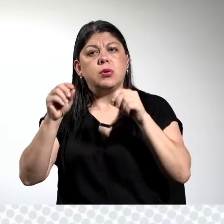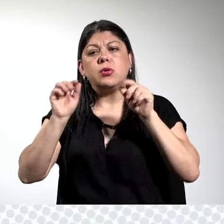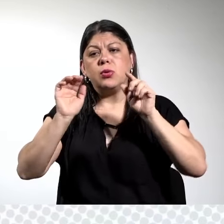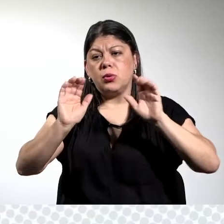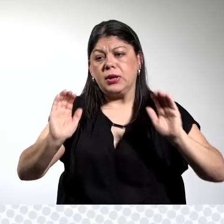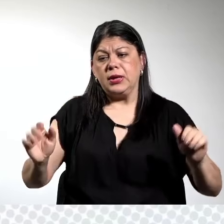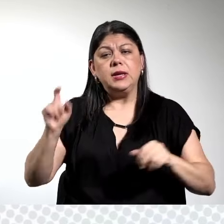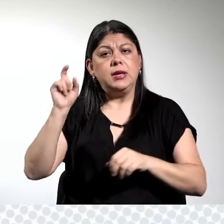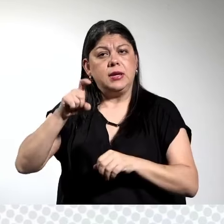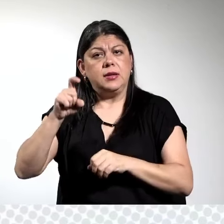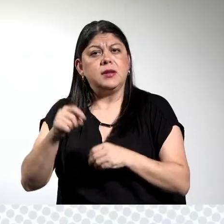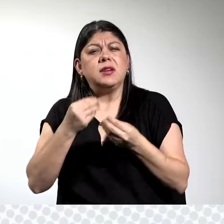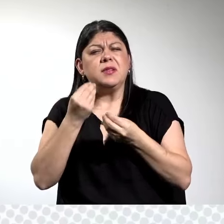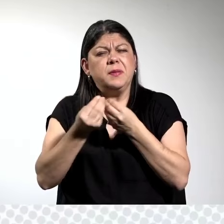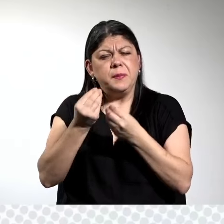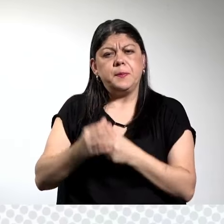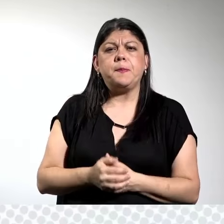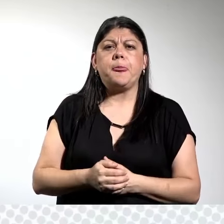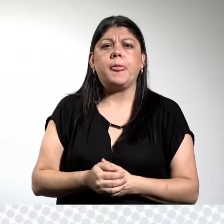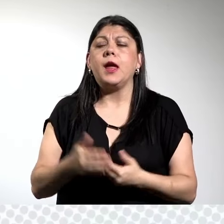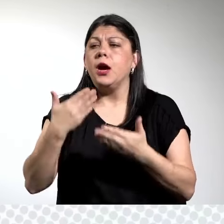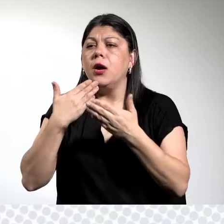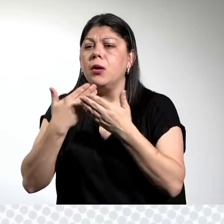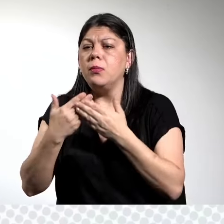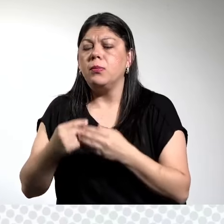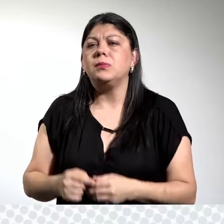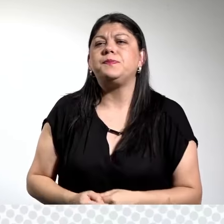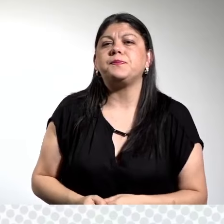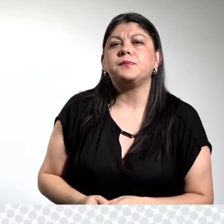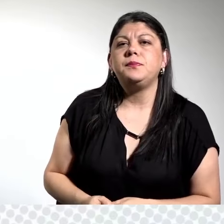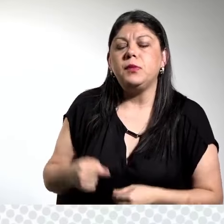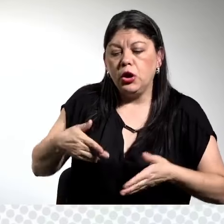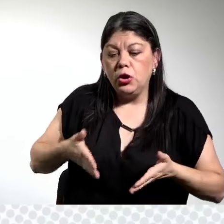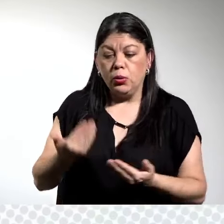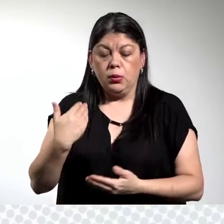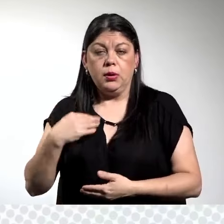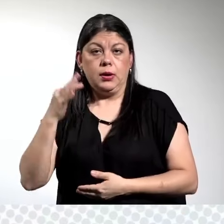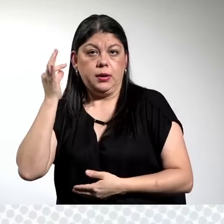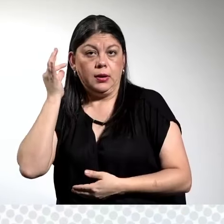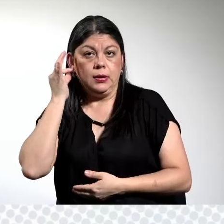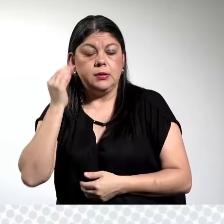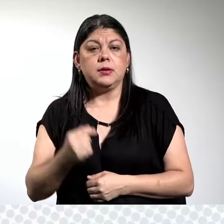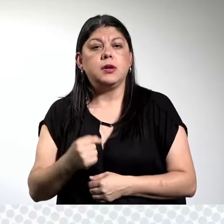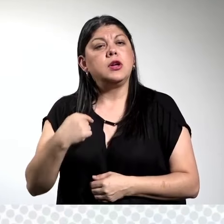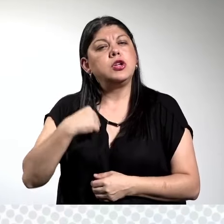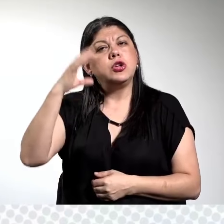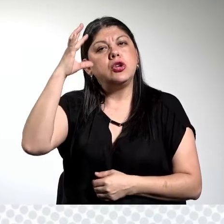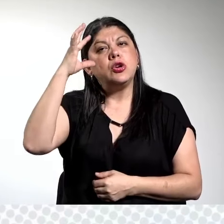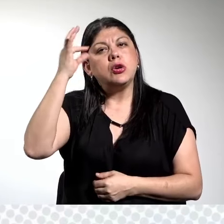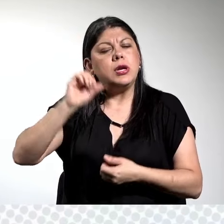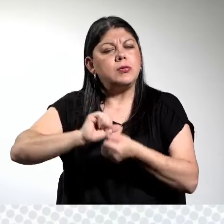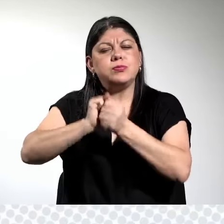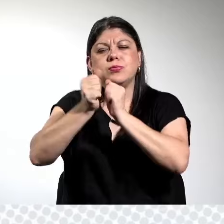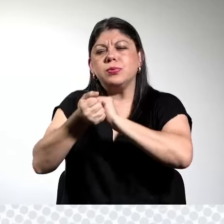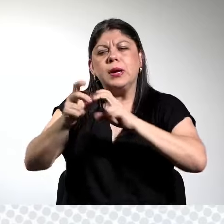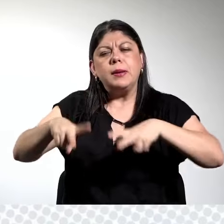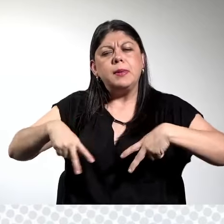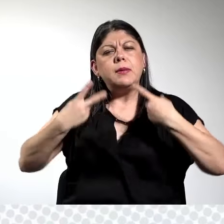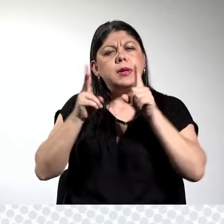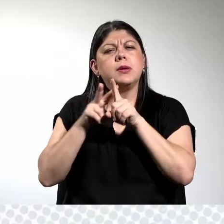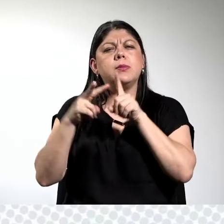niñez costarricense necesita? Claro. Yo tengo también un hijo y una hija y creo que eso a uno le cambia todavía más la